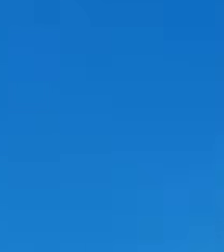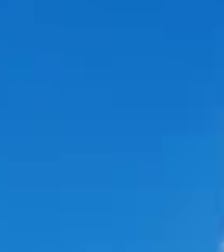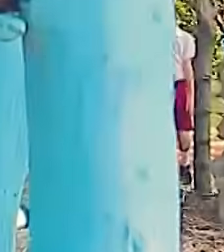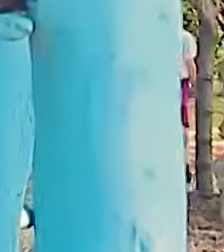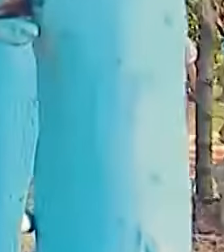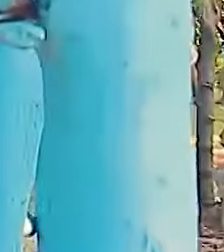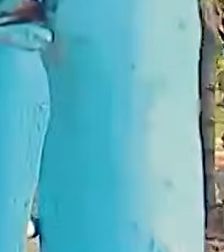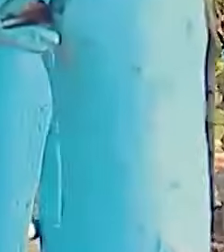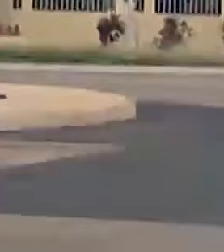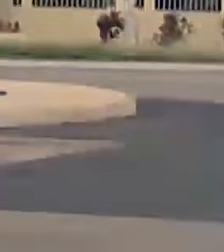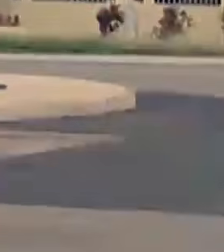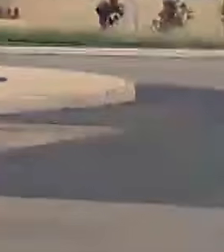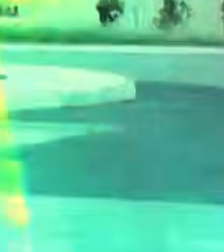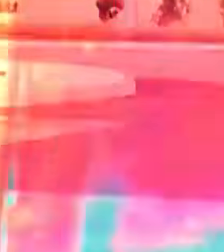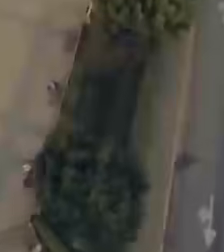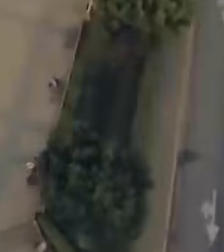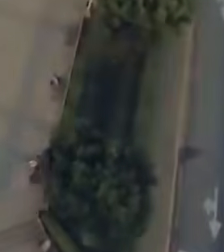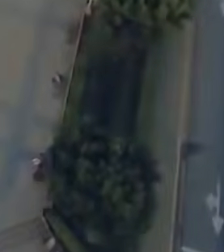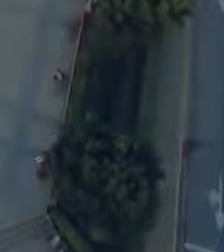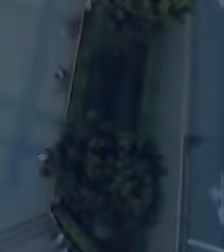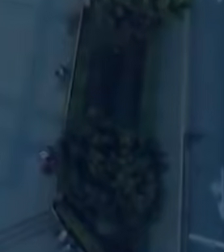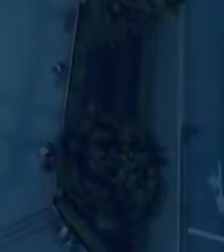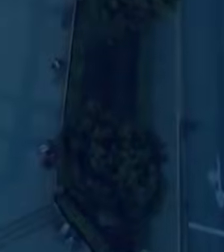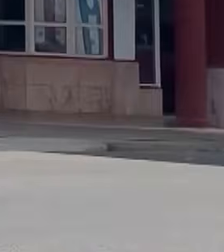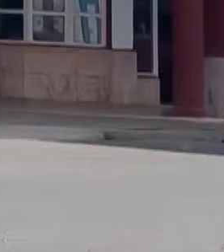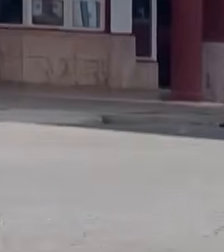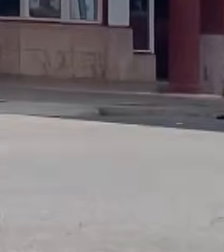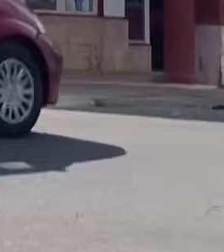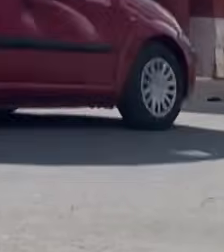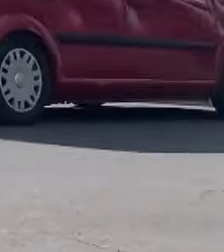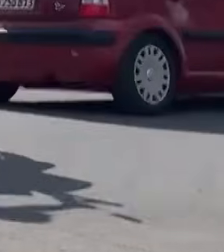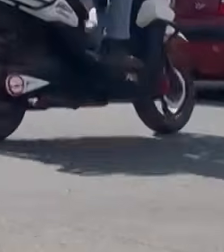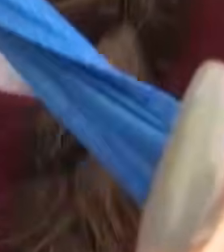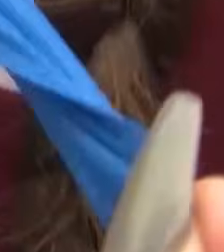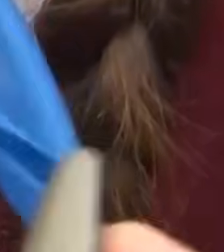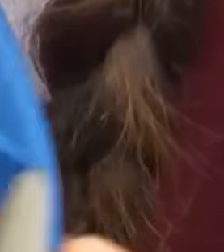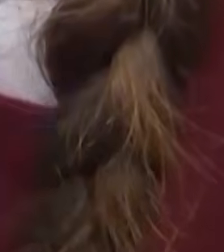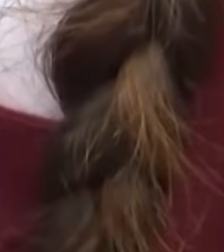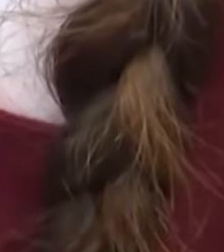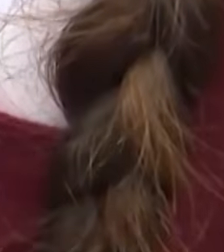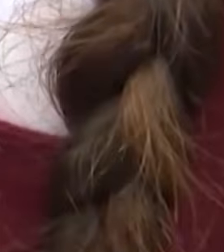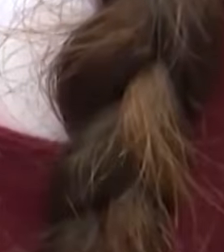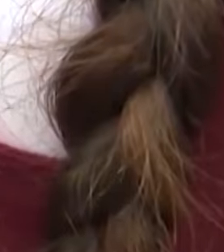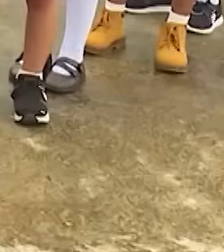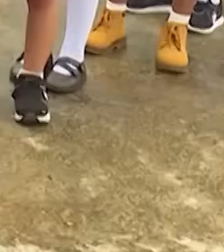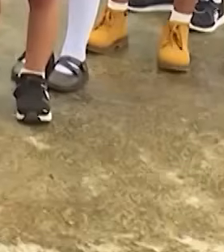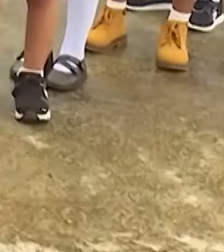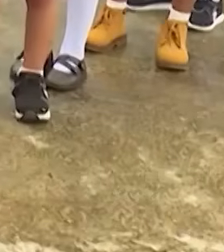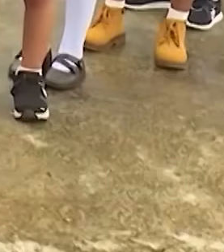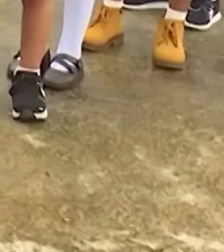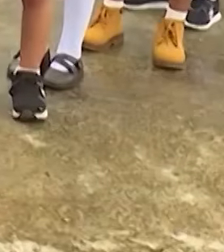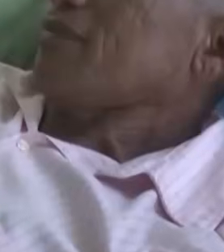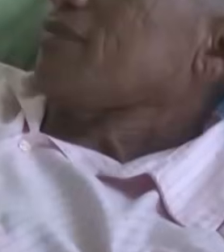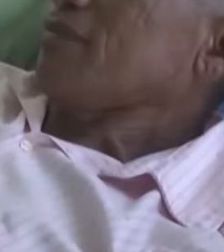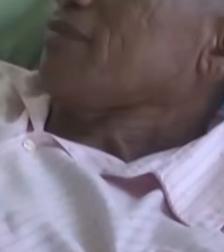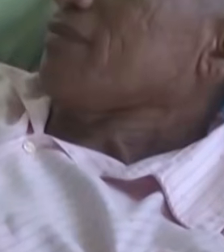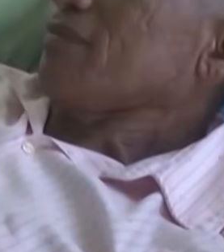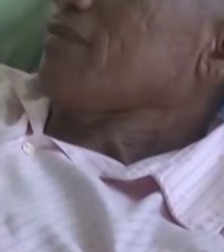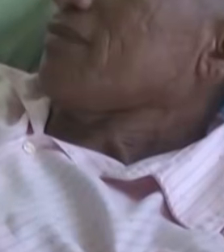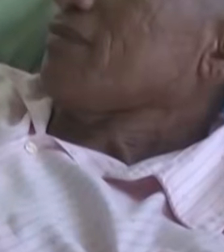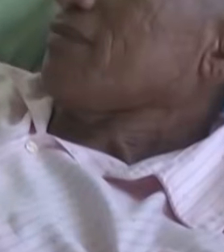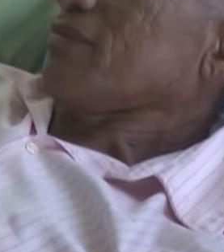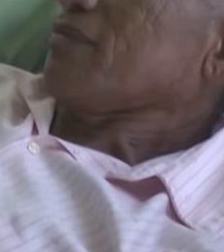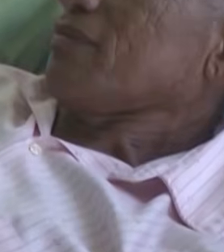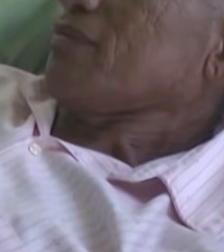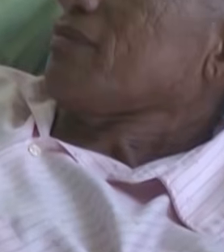de Artemisa, que no quede duda. Somos Artemisa, el jardín de